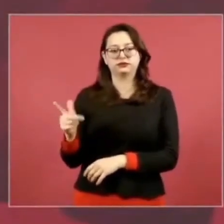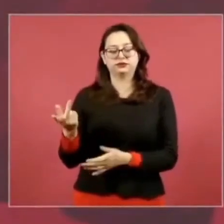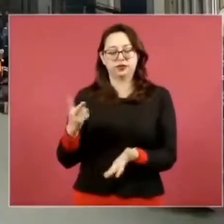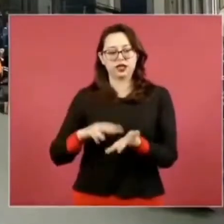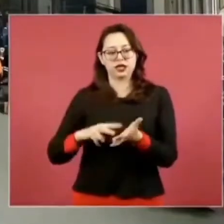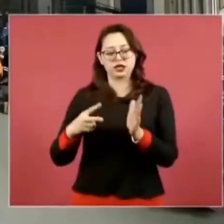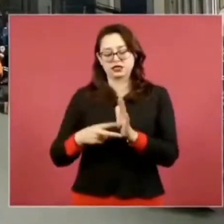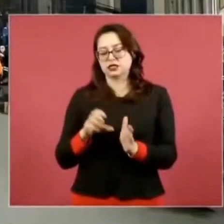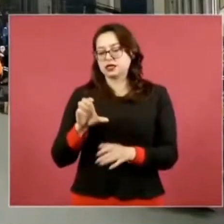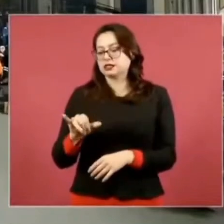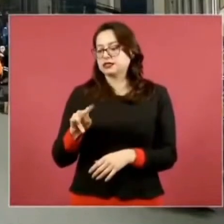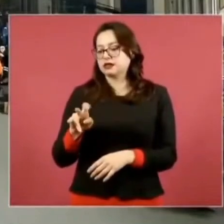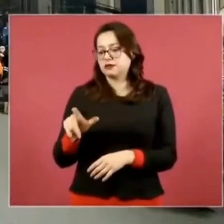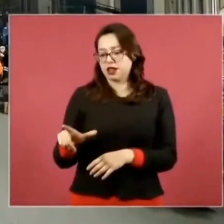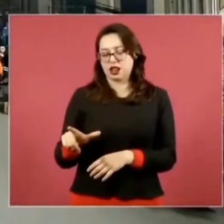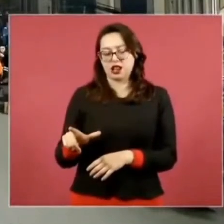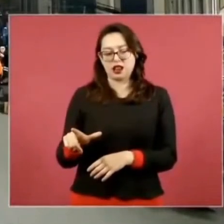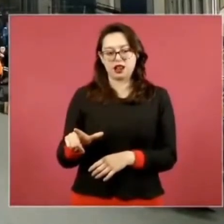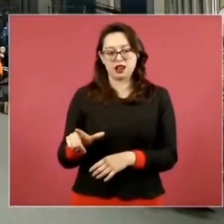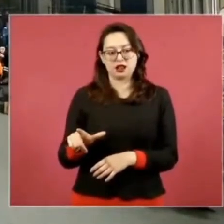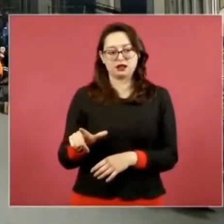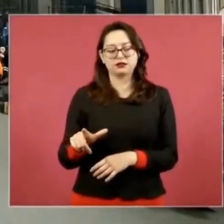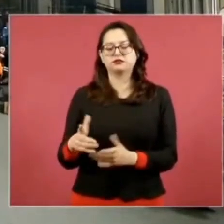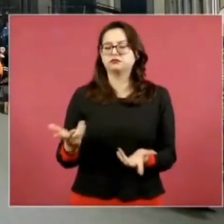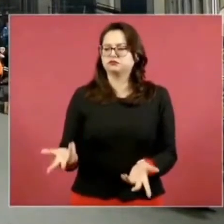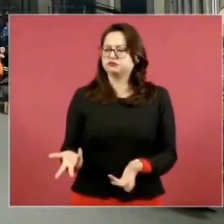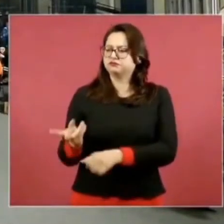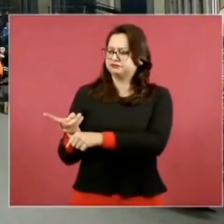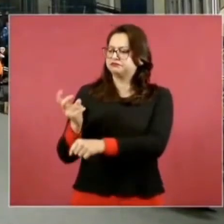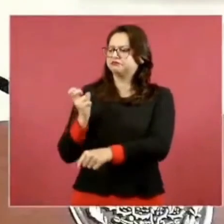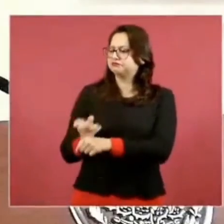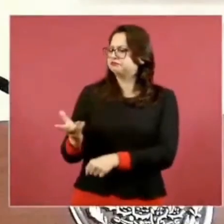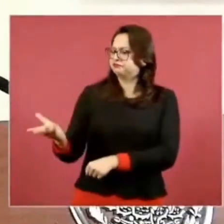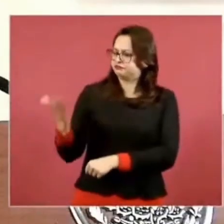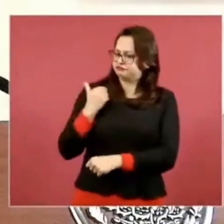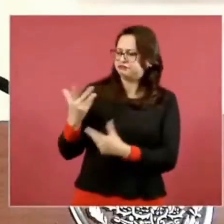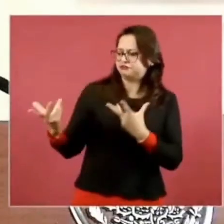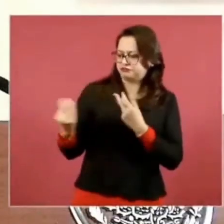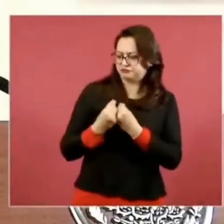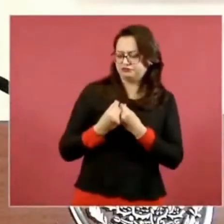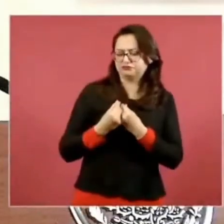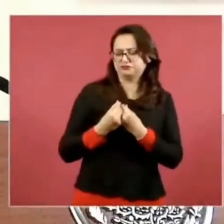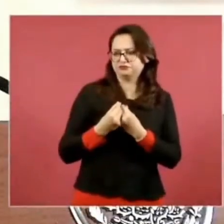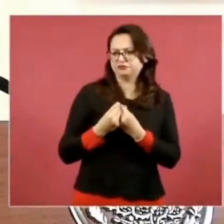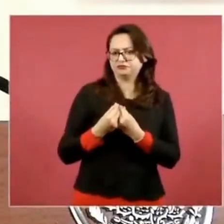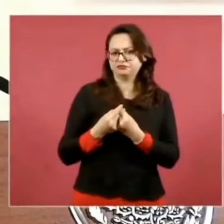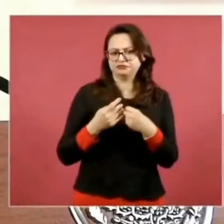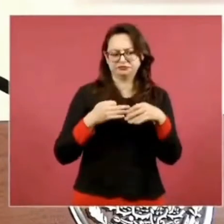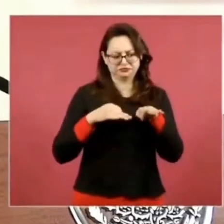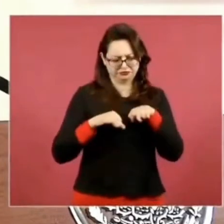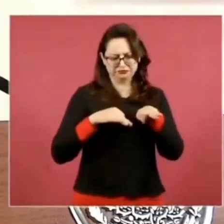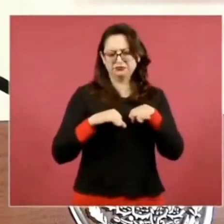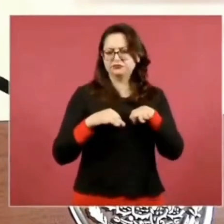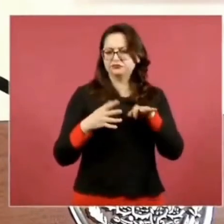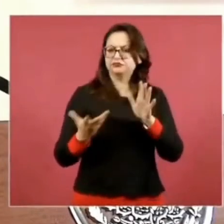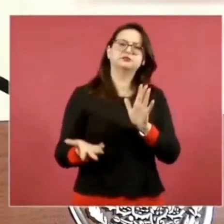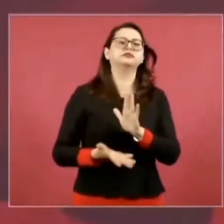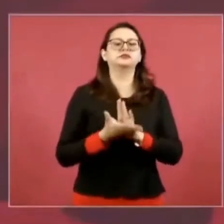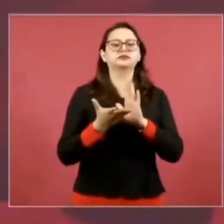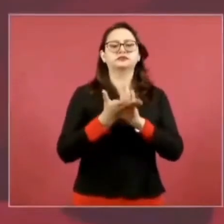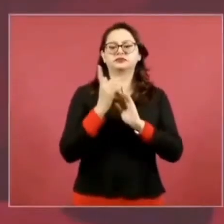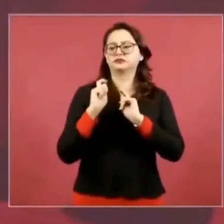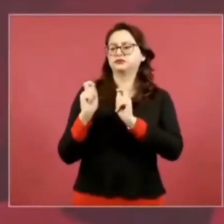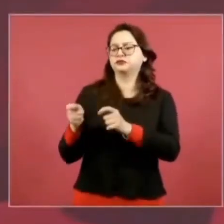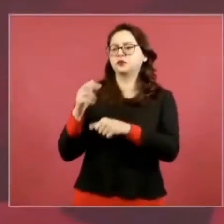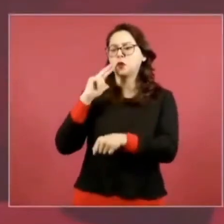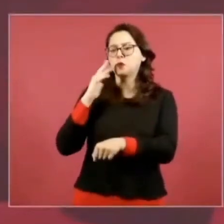ingeniería civil, y lo invitamos al inicio del gobierno a actuar como